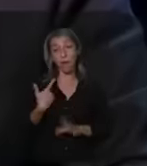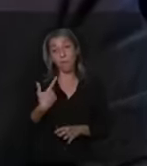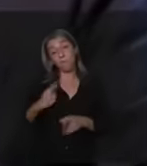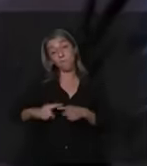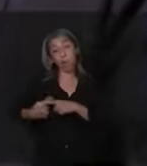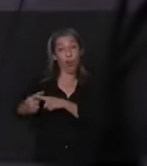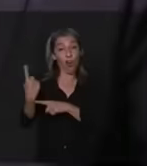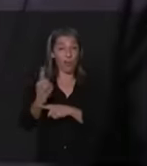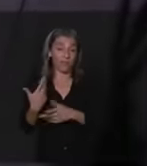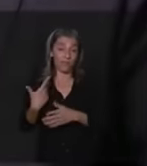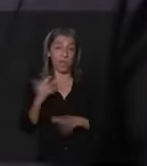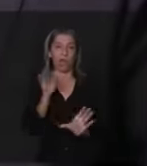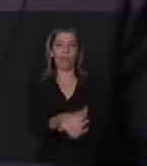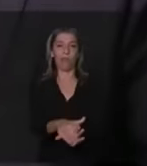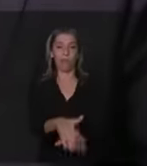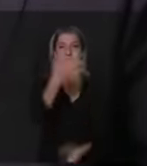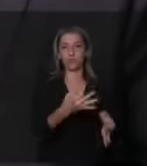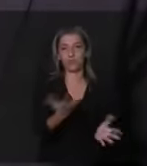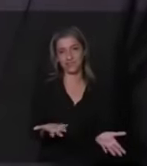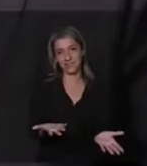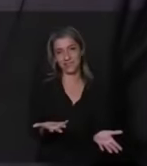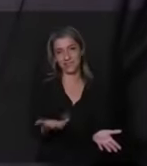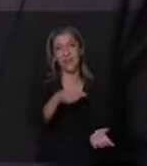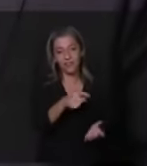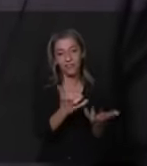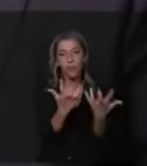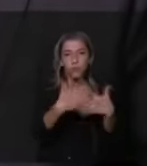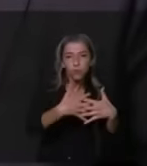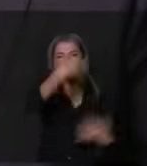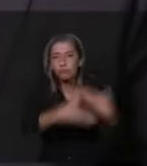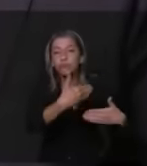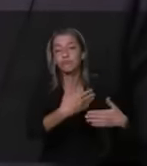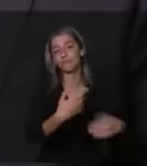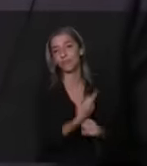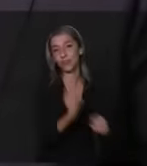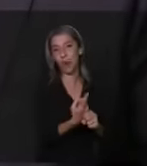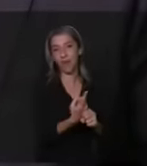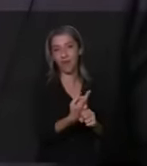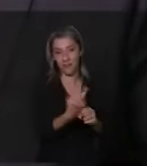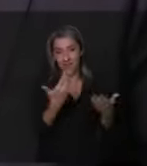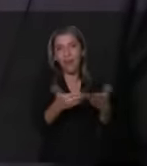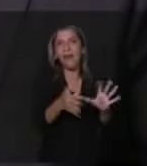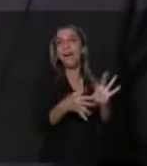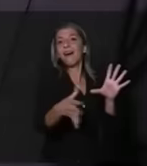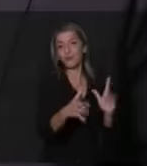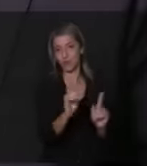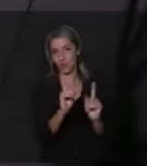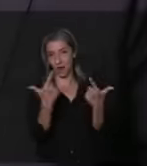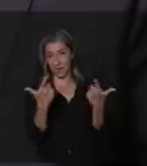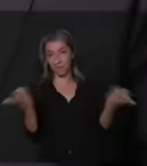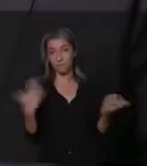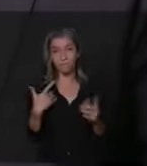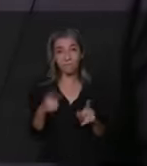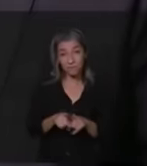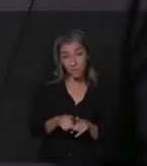justicia y no la deja funcionar como corresponde y de manera independiente. Dicho sea de paso, ustedes le están haciendo juicio a las Cortes,